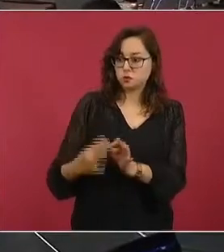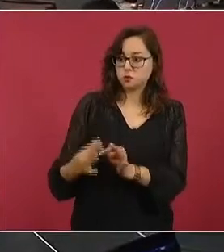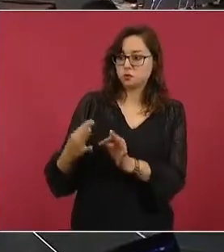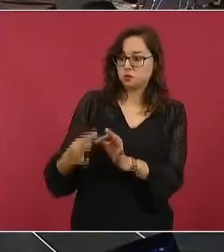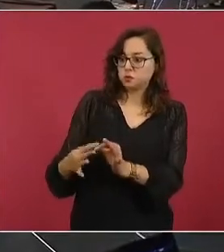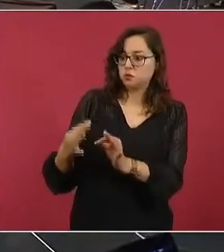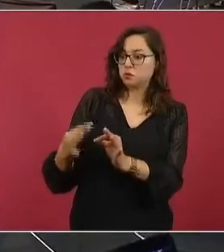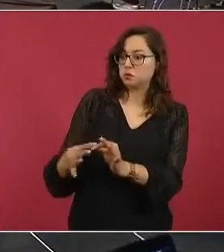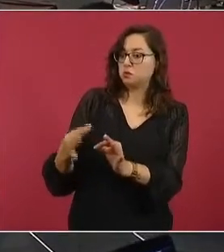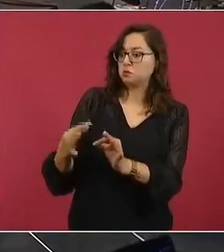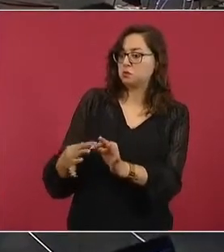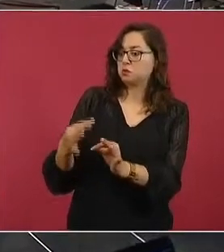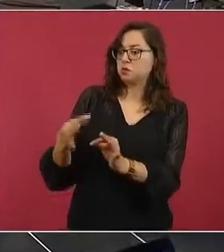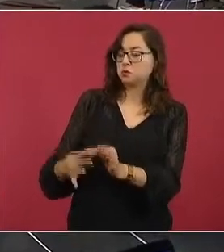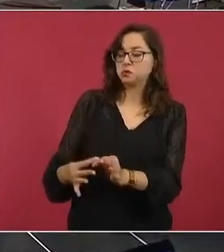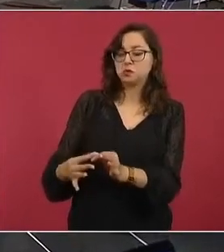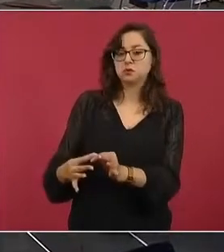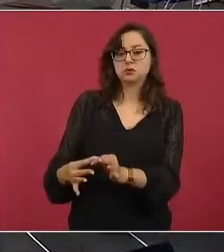están